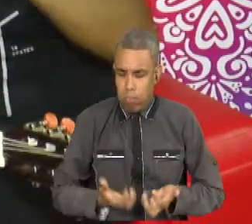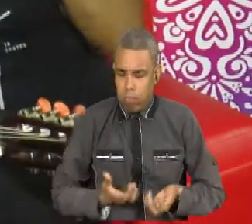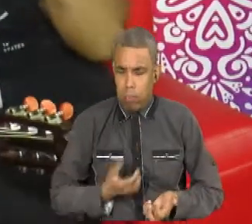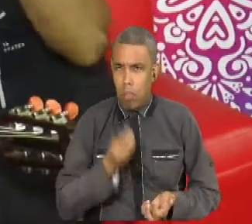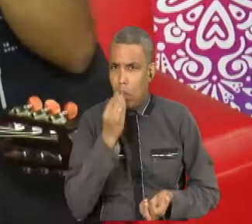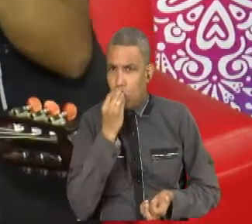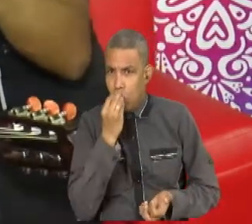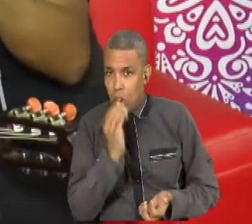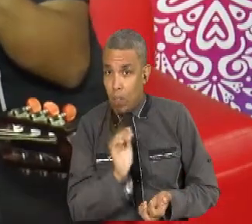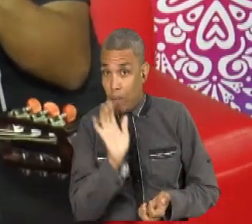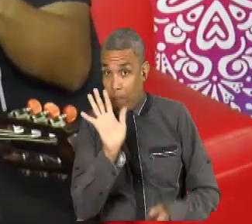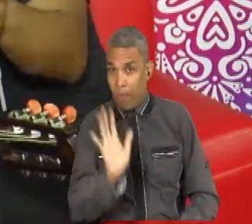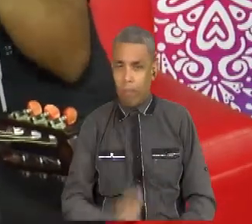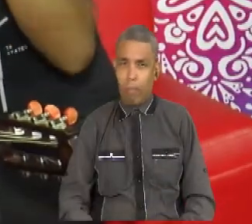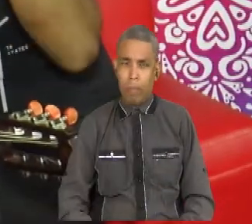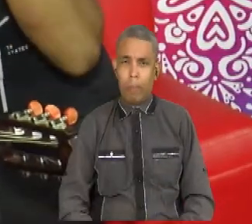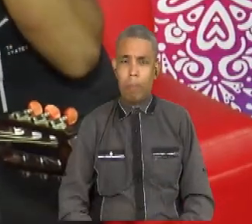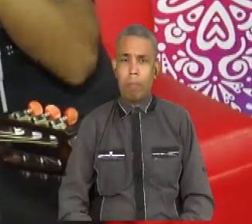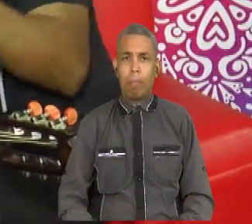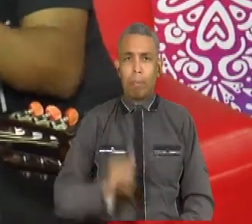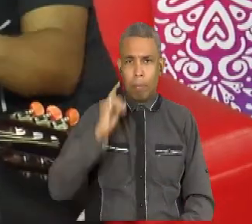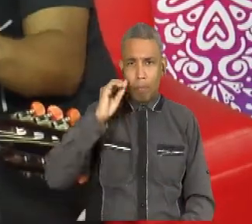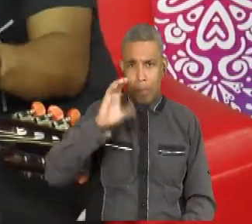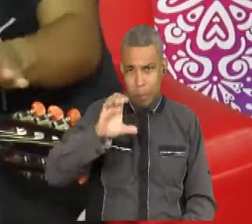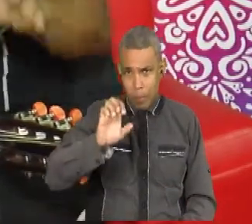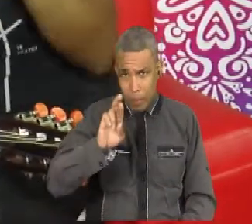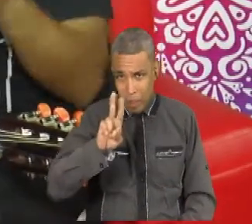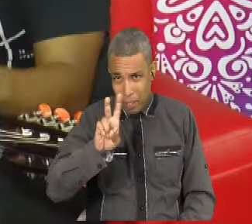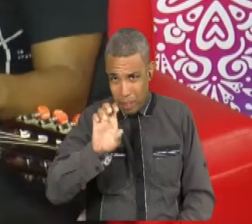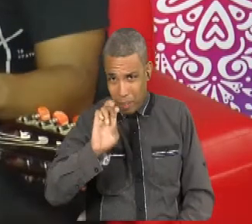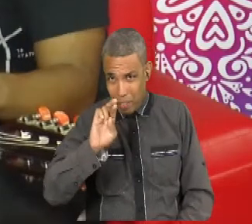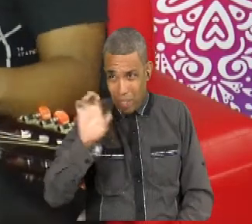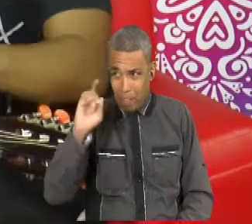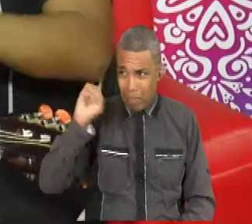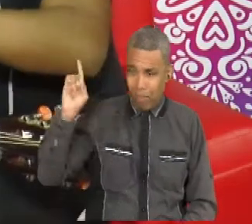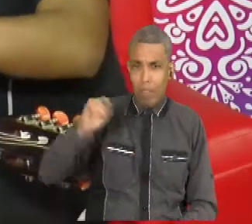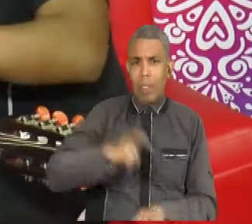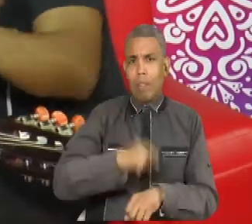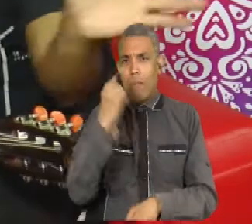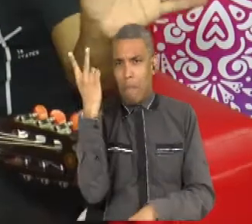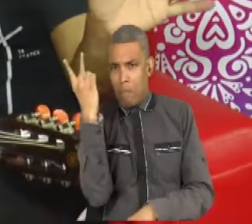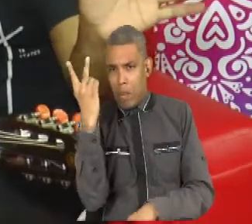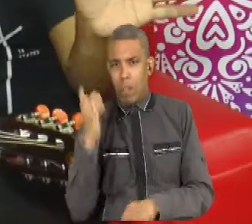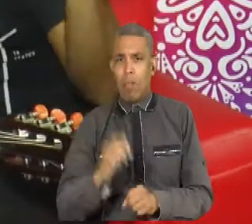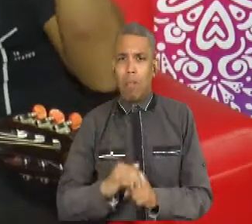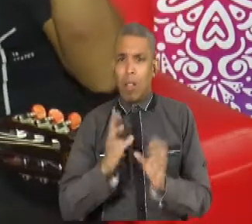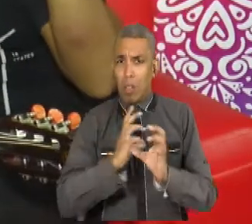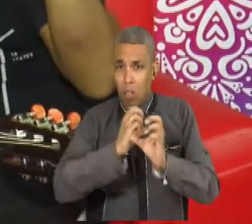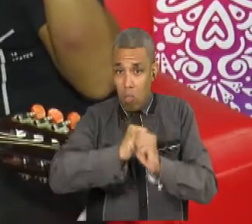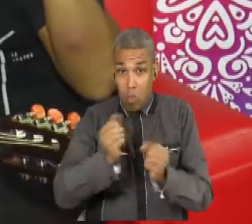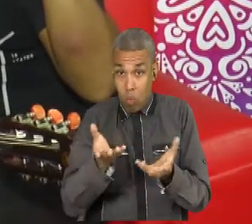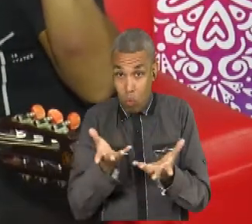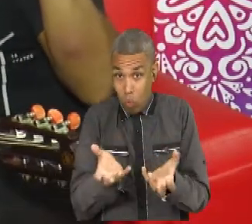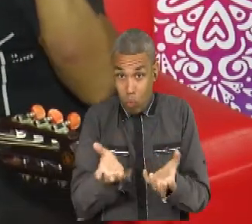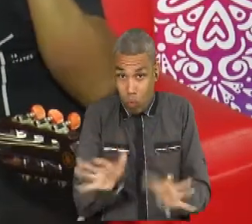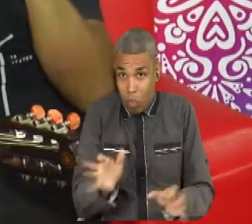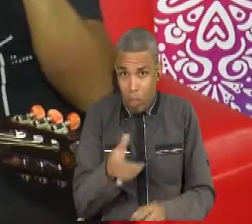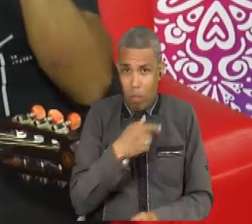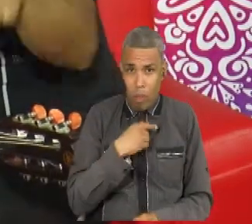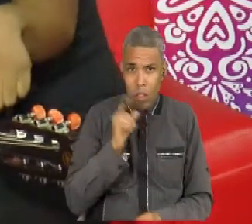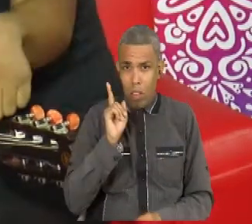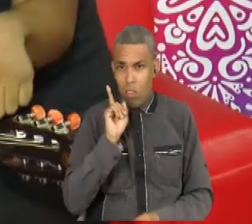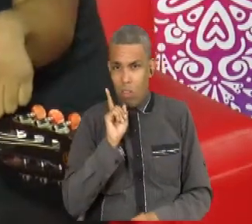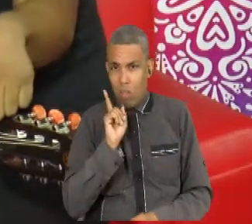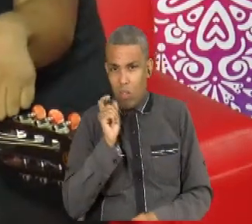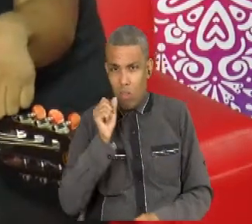Invítalos. Vale. Cervecería, viernes en la noche, los esperamos acá. El que no quiera tomar, pues no toma. Y el que quiera